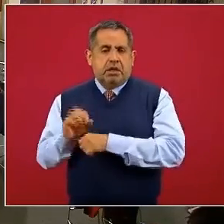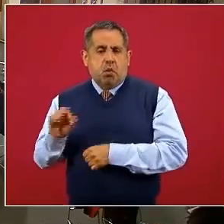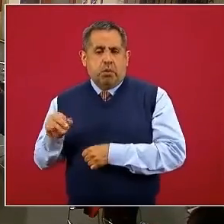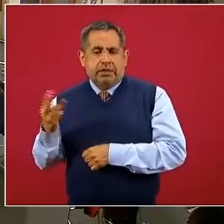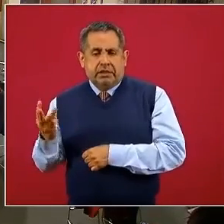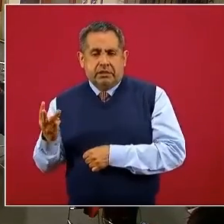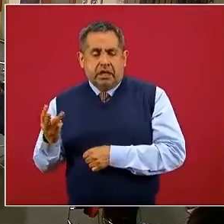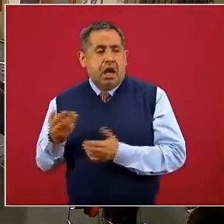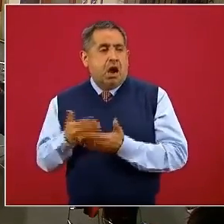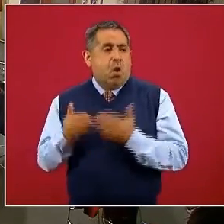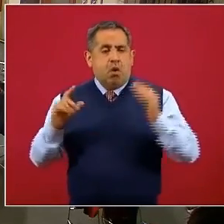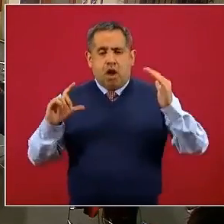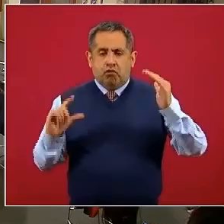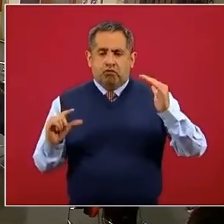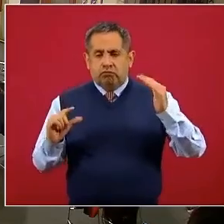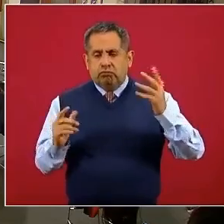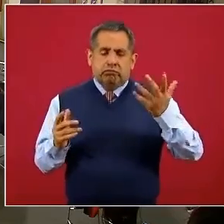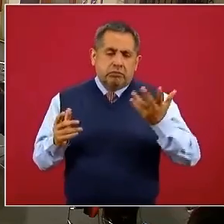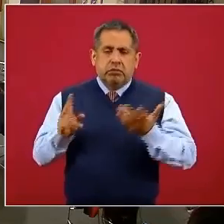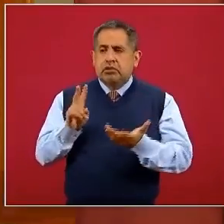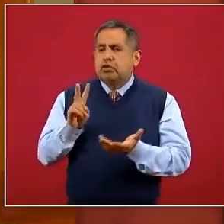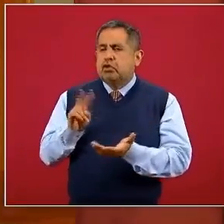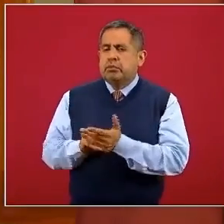en donde hasta el momento se han registrado